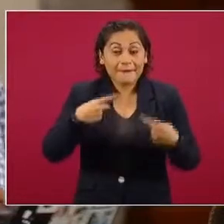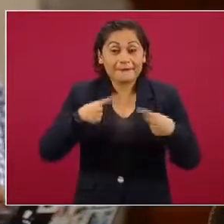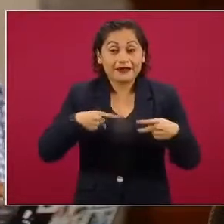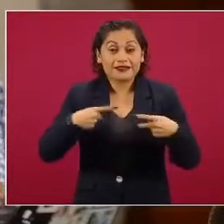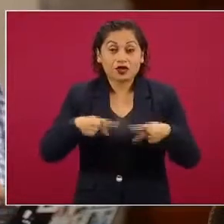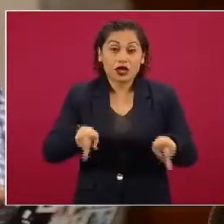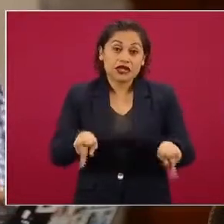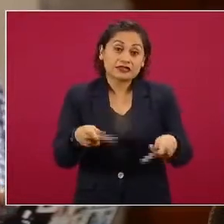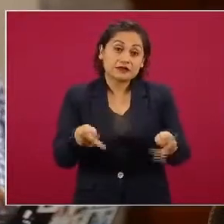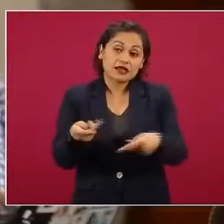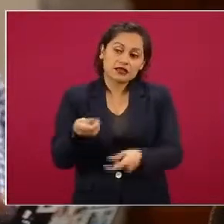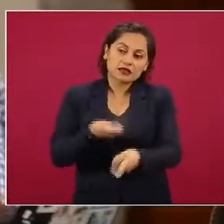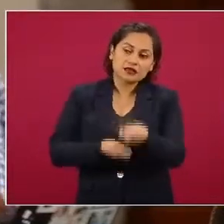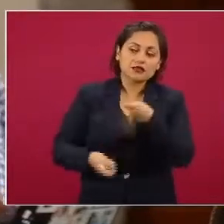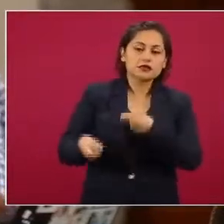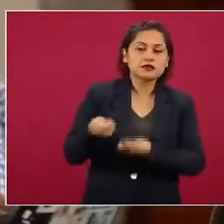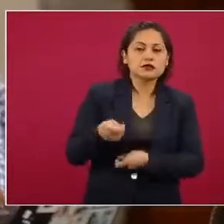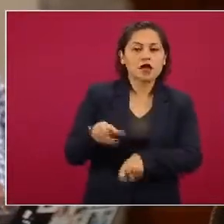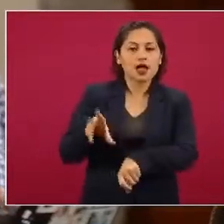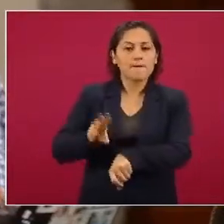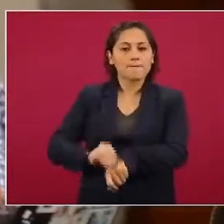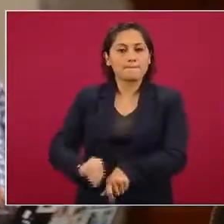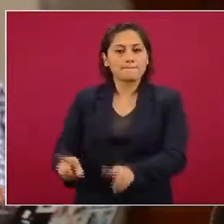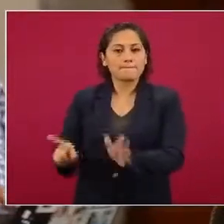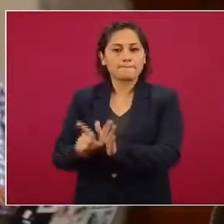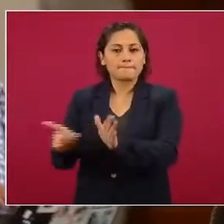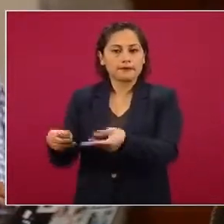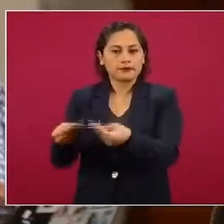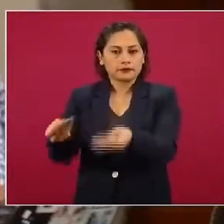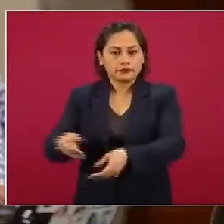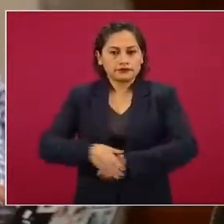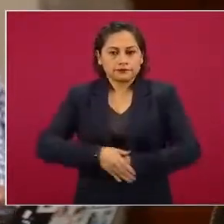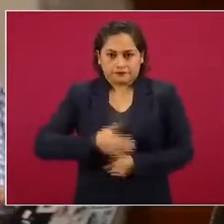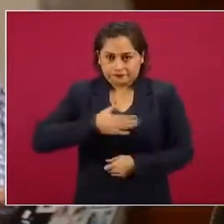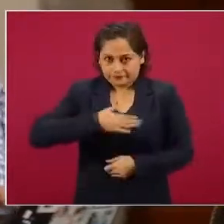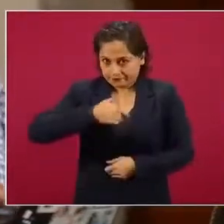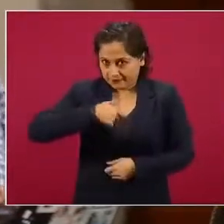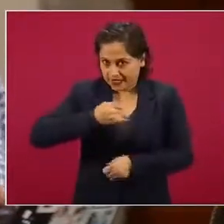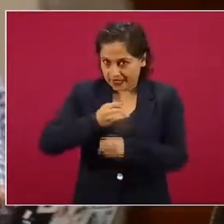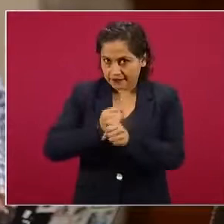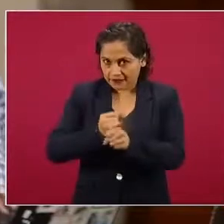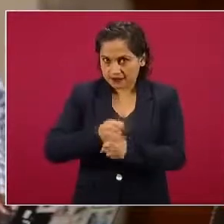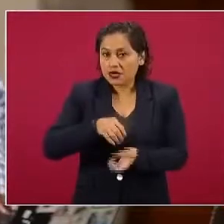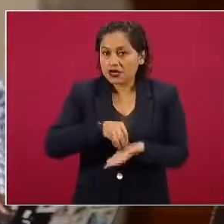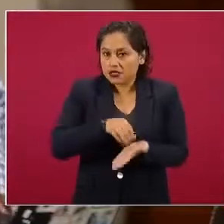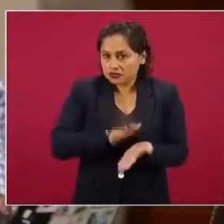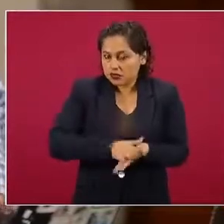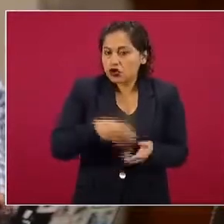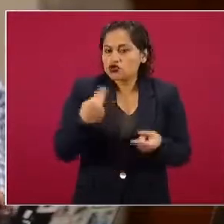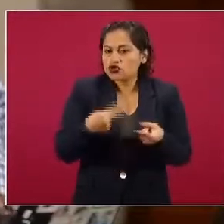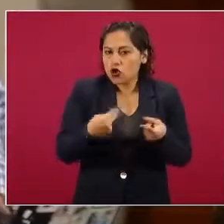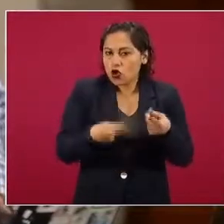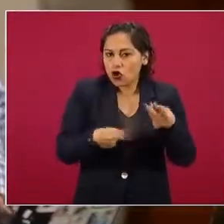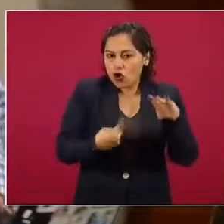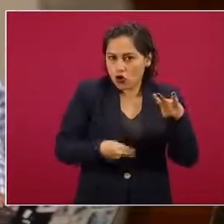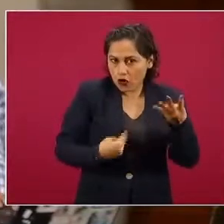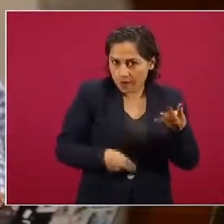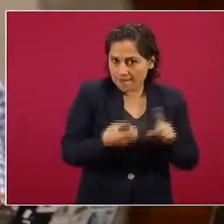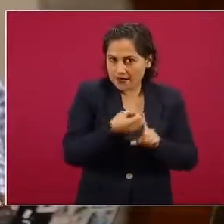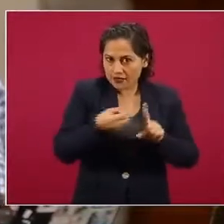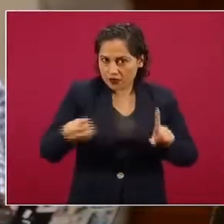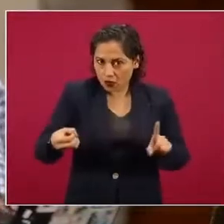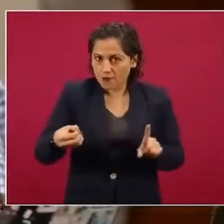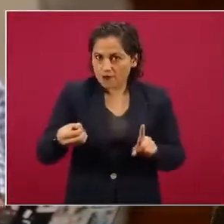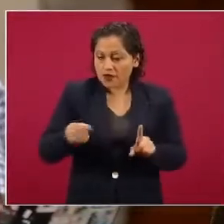dan las licencias. Y bueno, yo tengo, dentro de la investigación periodística tenemos nombres y apellidos de estos funcionarios que le voy a